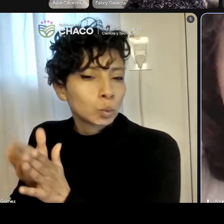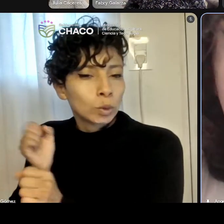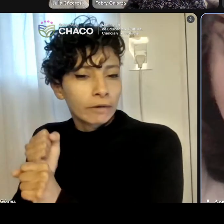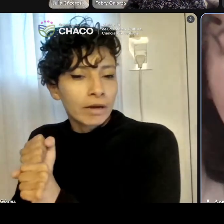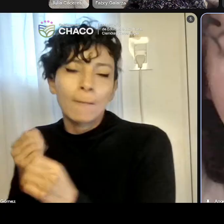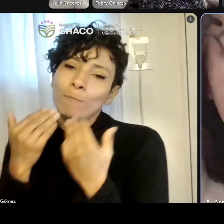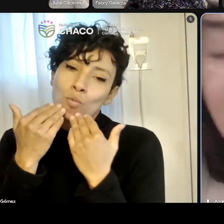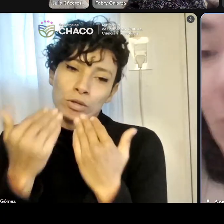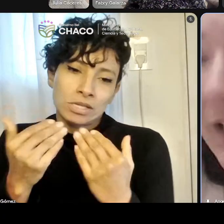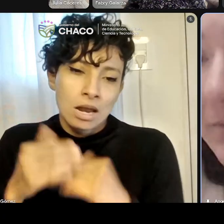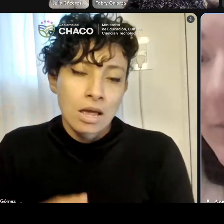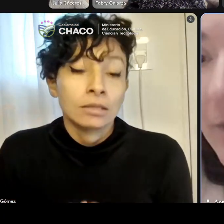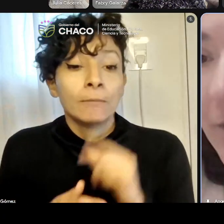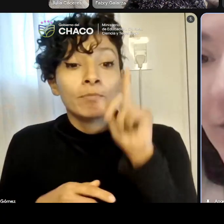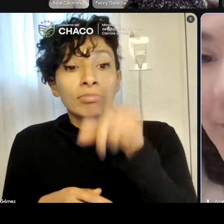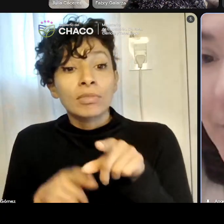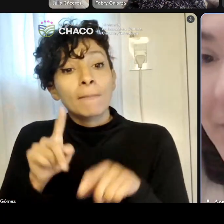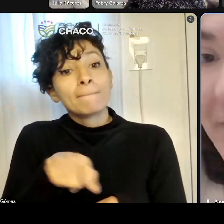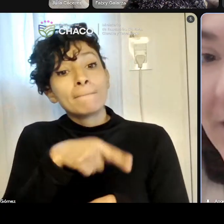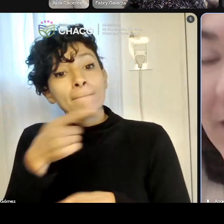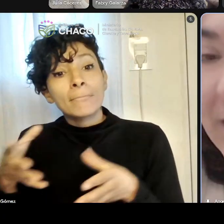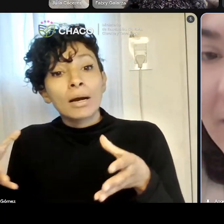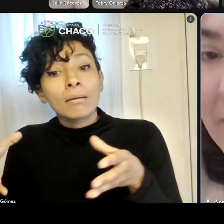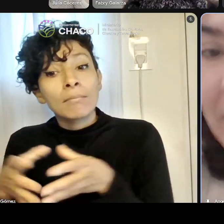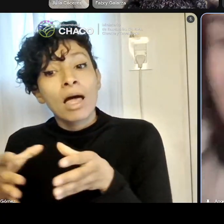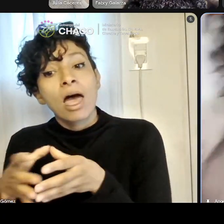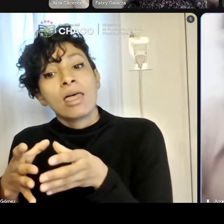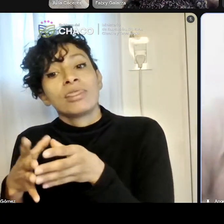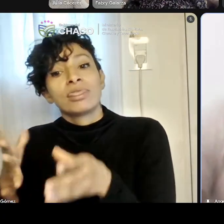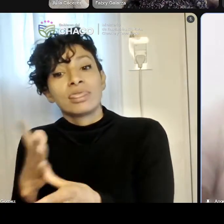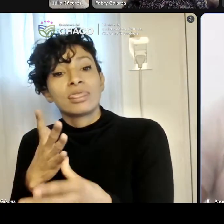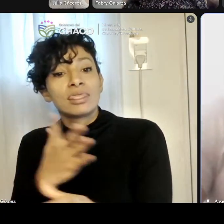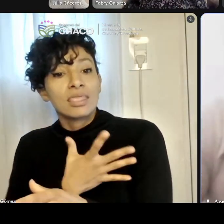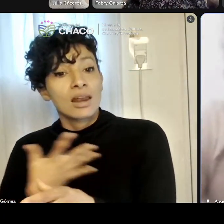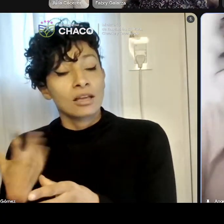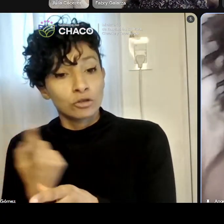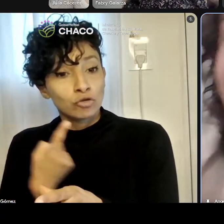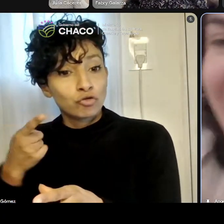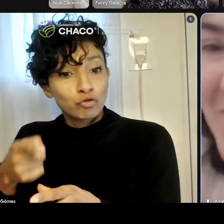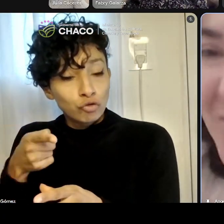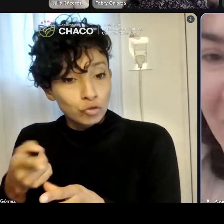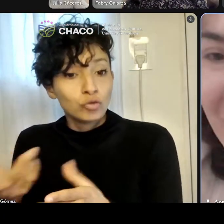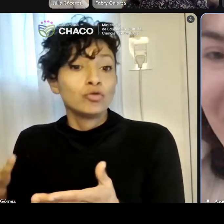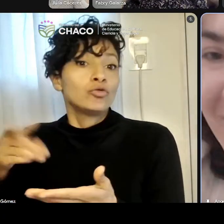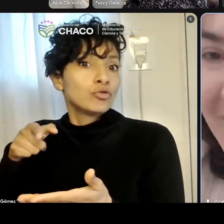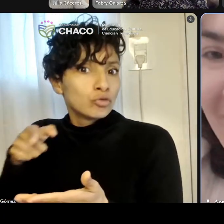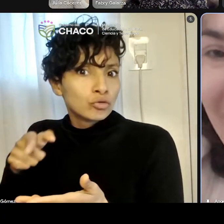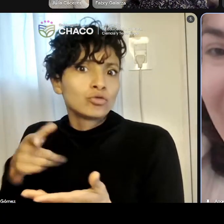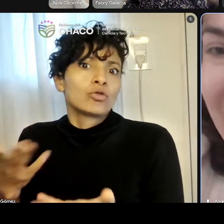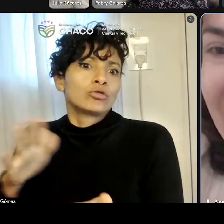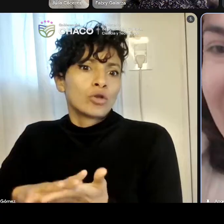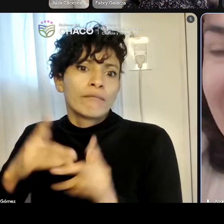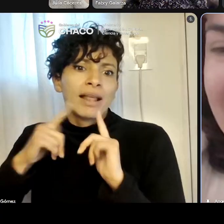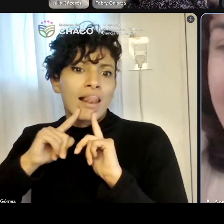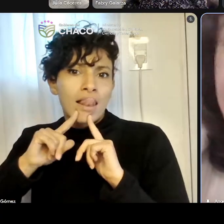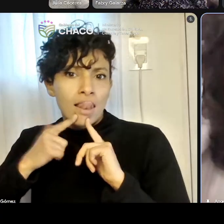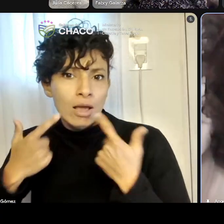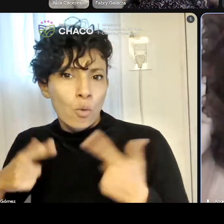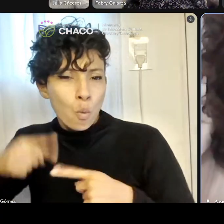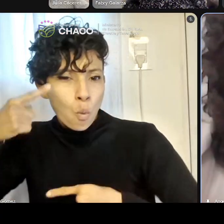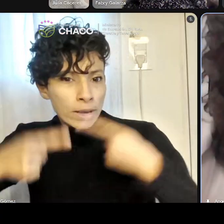a la Dirección de Plurilingüismo por permitir esta capacitación.